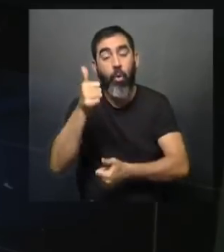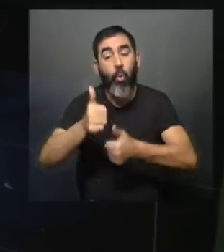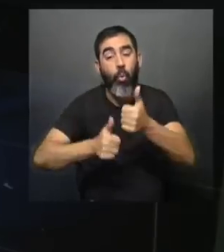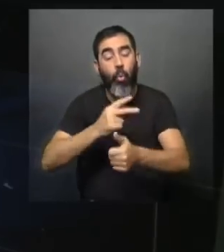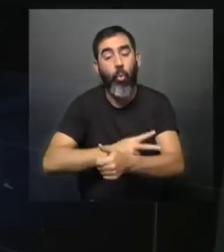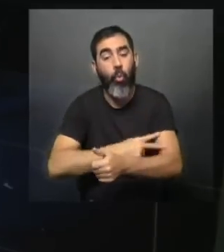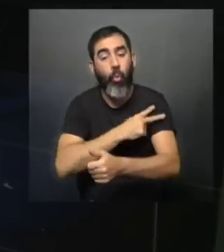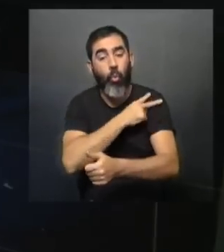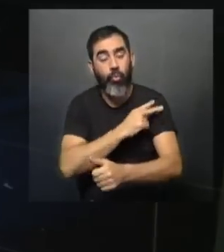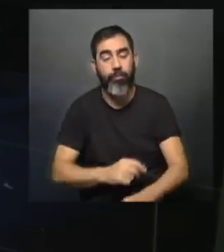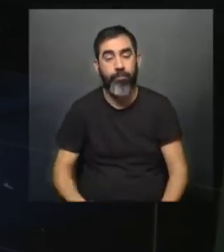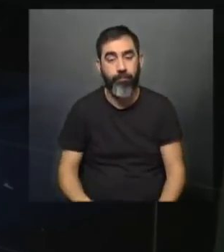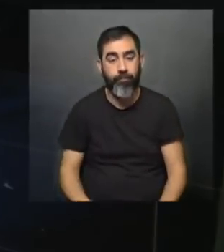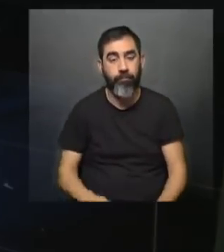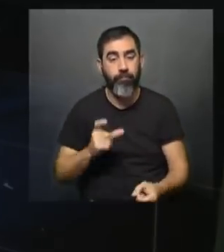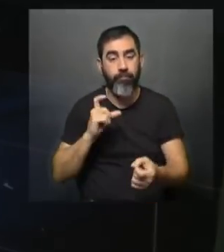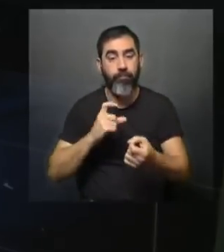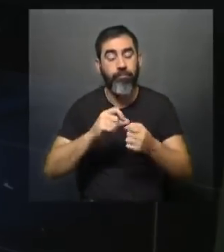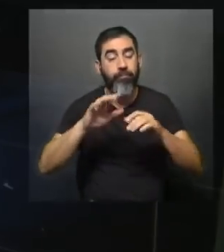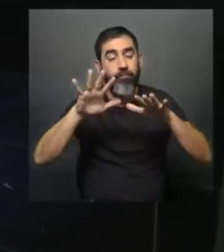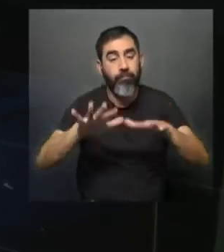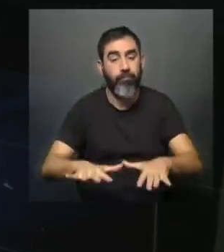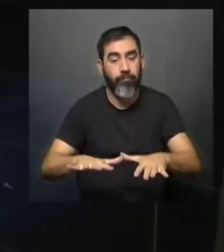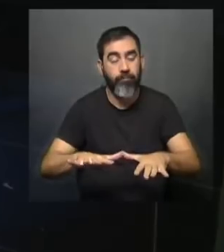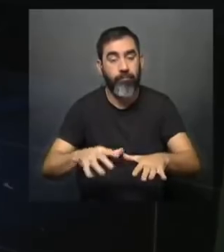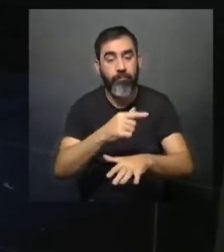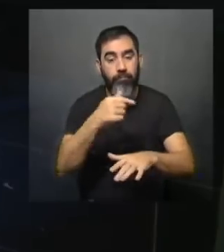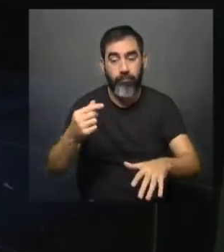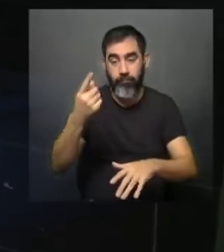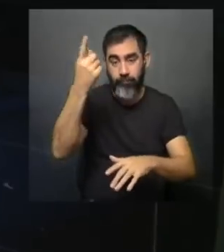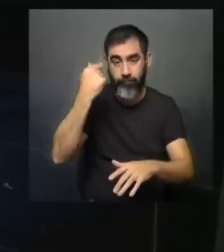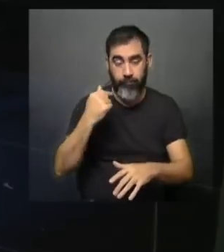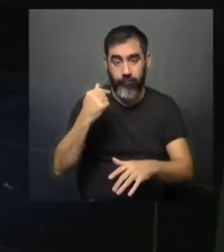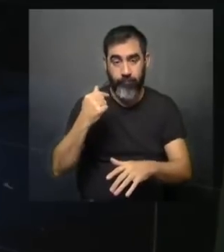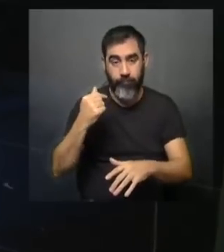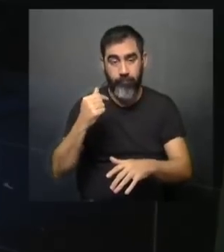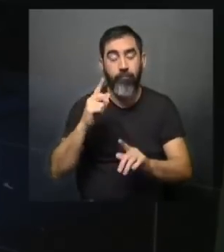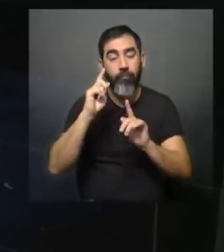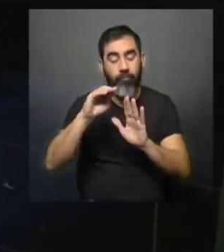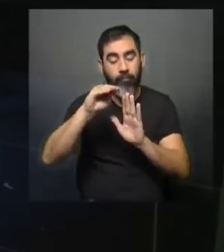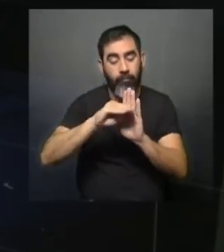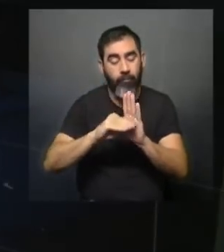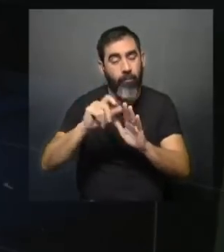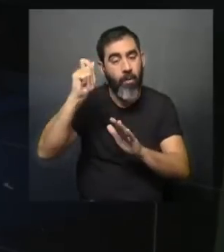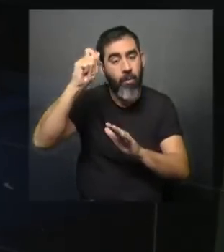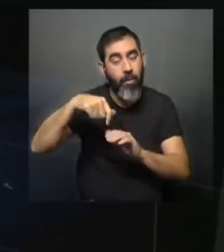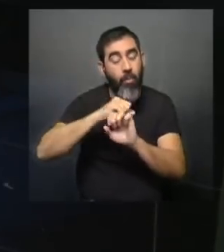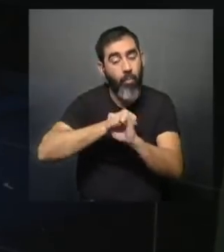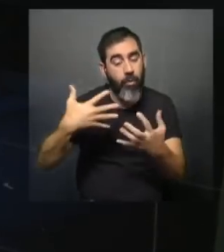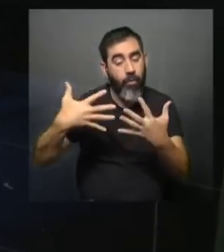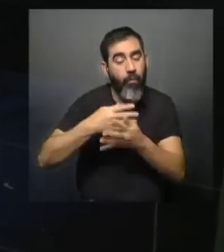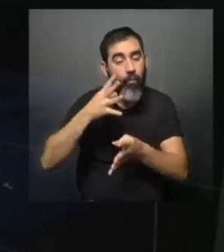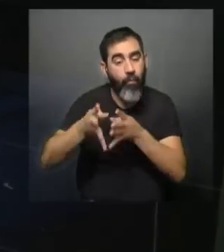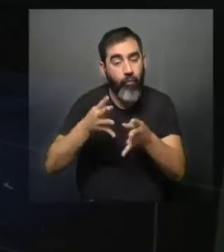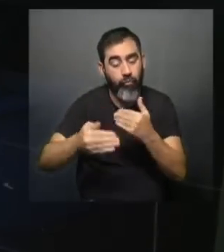en la carrera administrativa el sindicato paró por este tema la semana pasada y tomará más medidas estrategia que puede afectar la